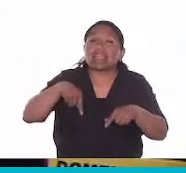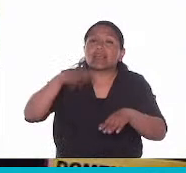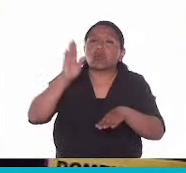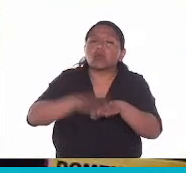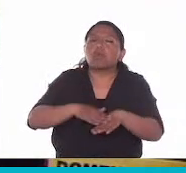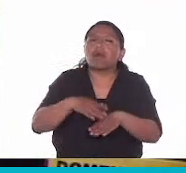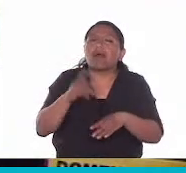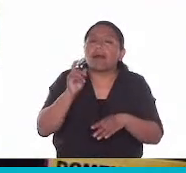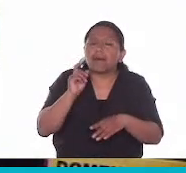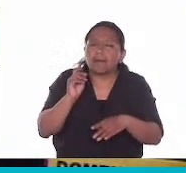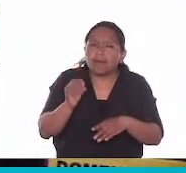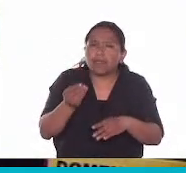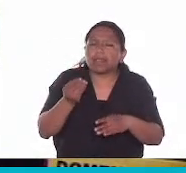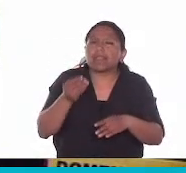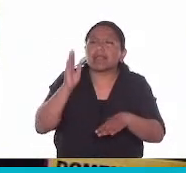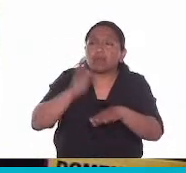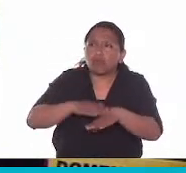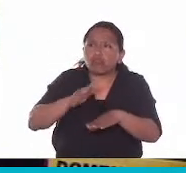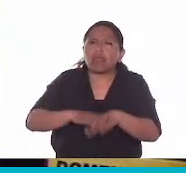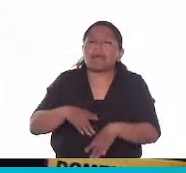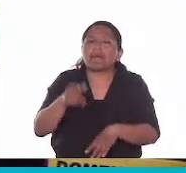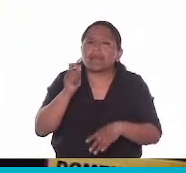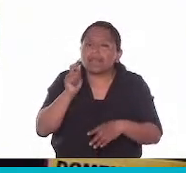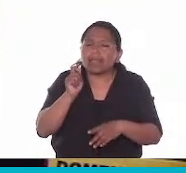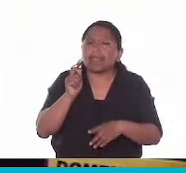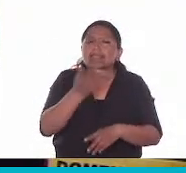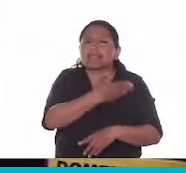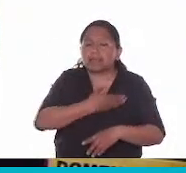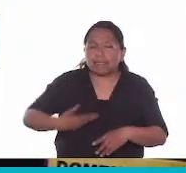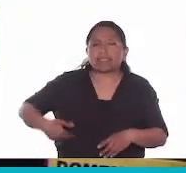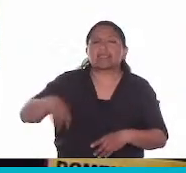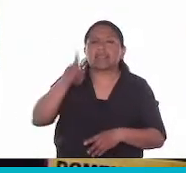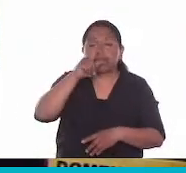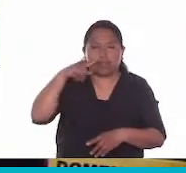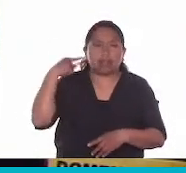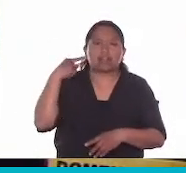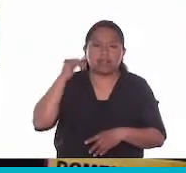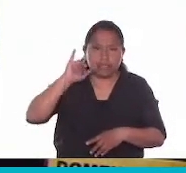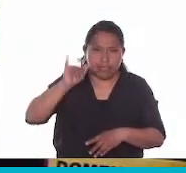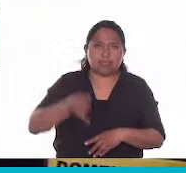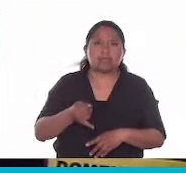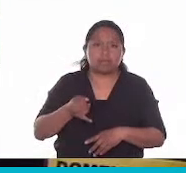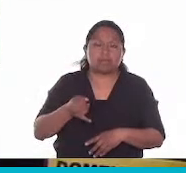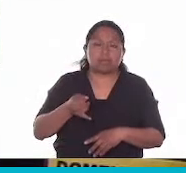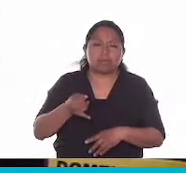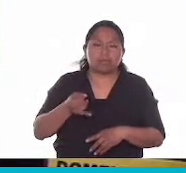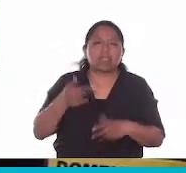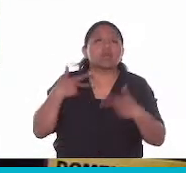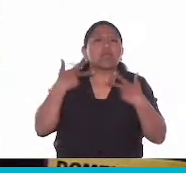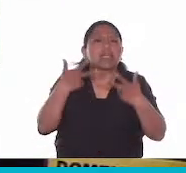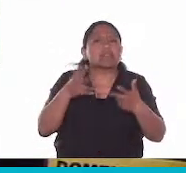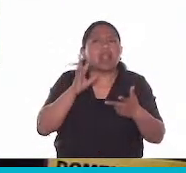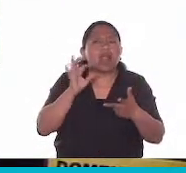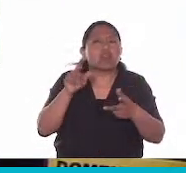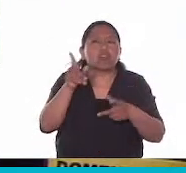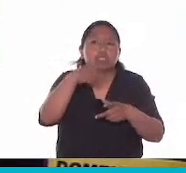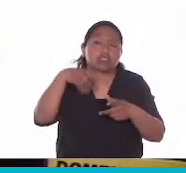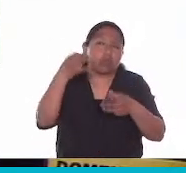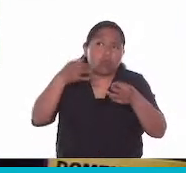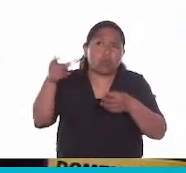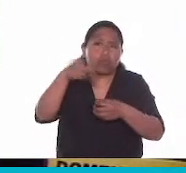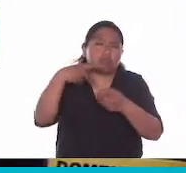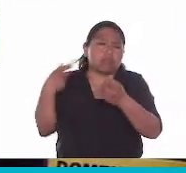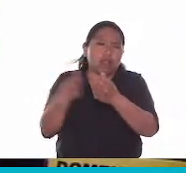culpable y si Acá hay un responsable obviamente es el presidente Alberto Fernández y voy a decir algo que seguramente coincidiremos